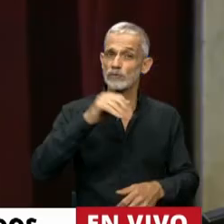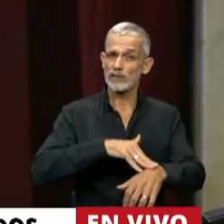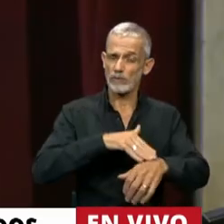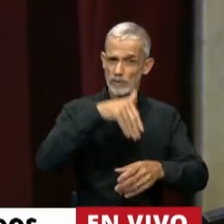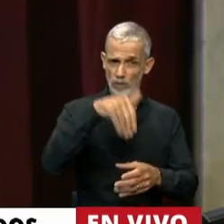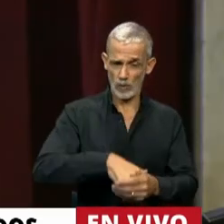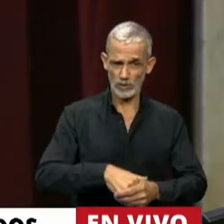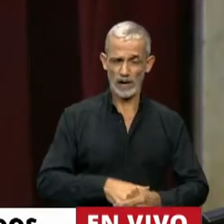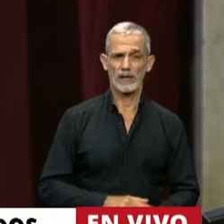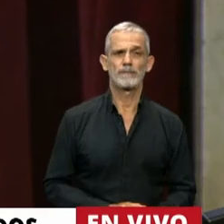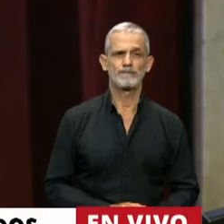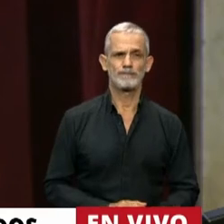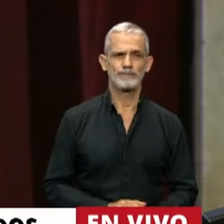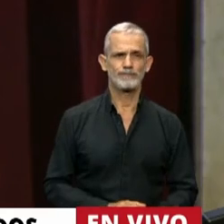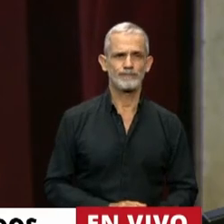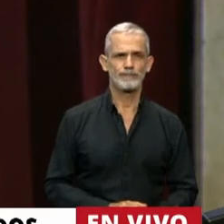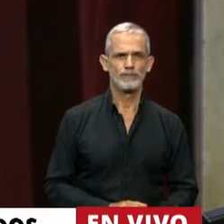Ausente a la hora de votar.